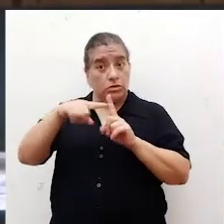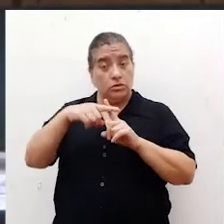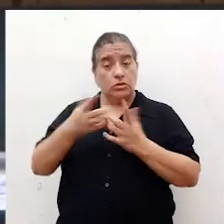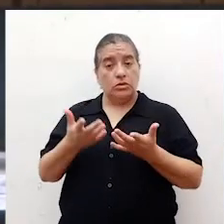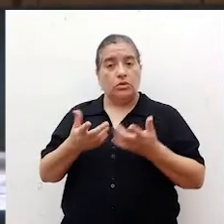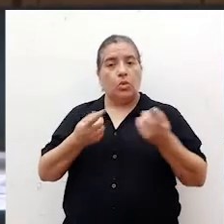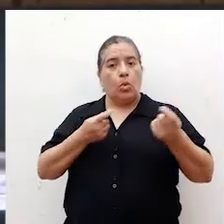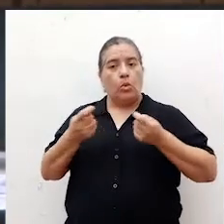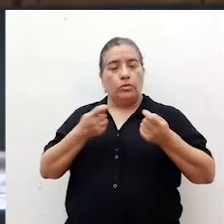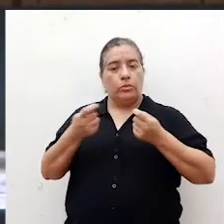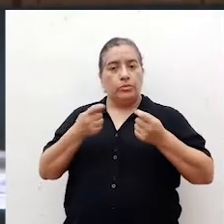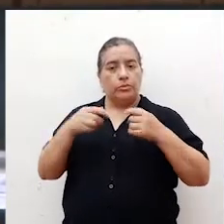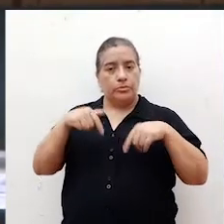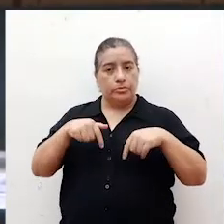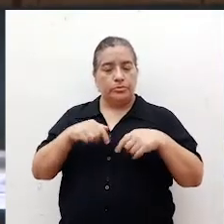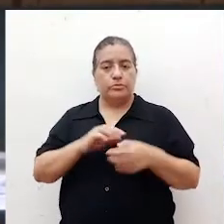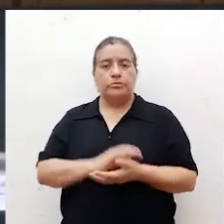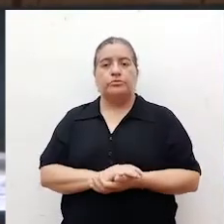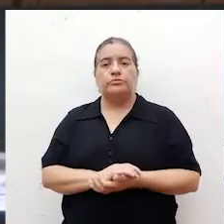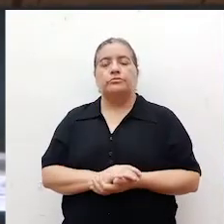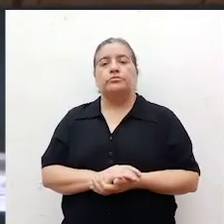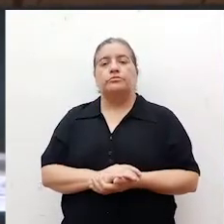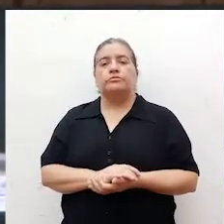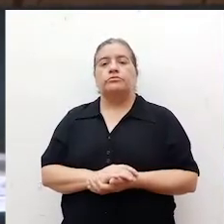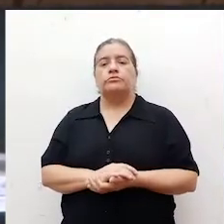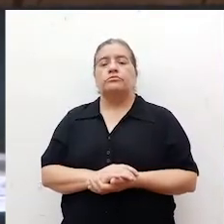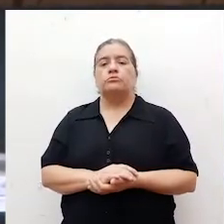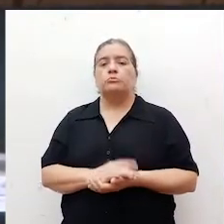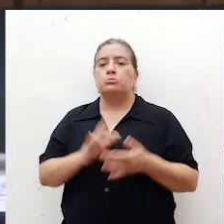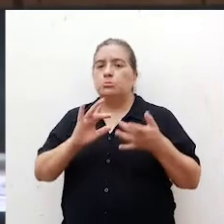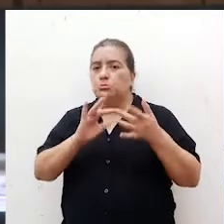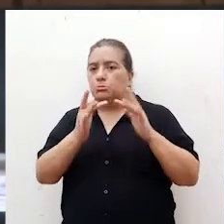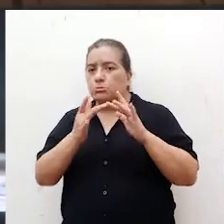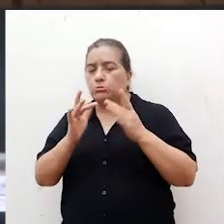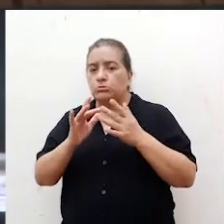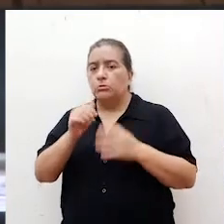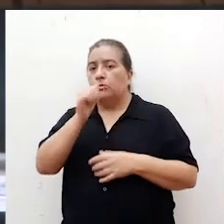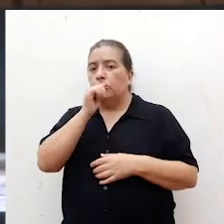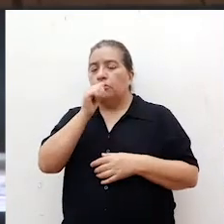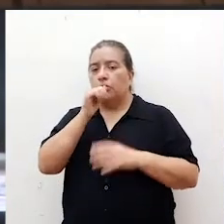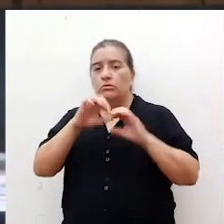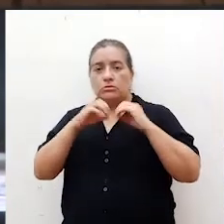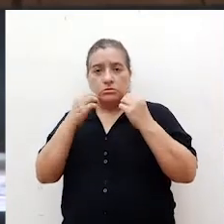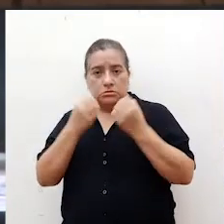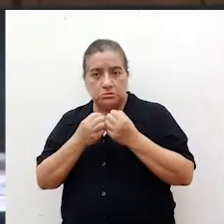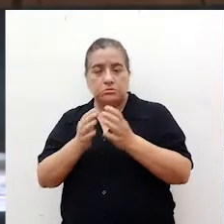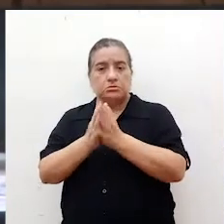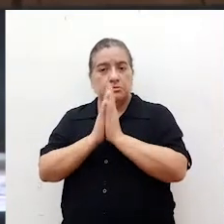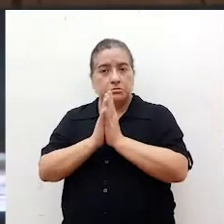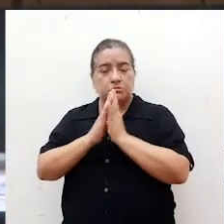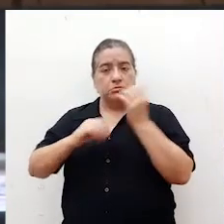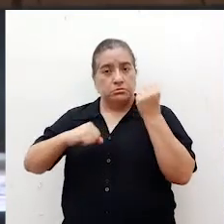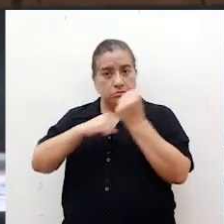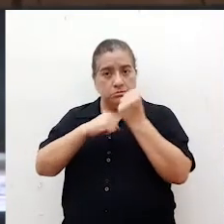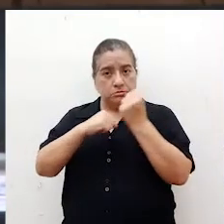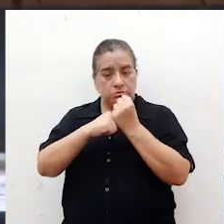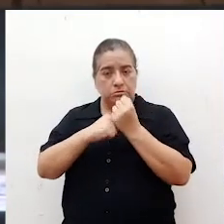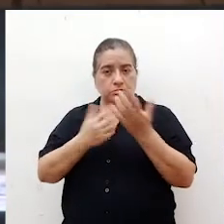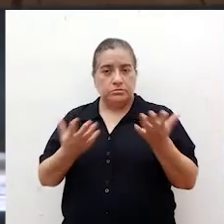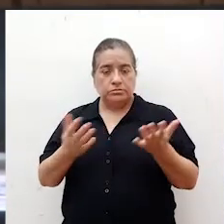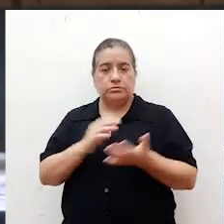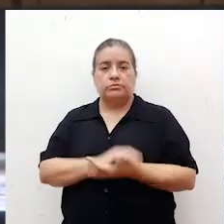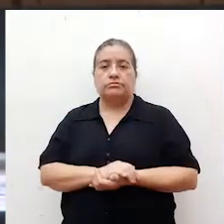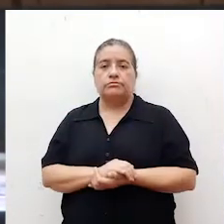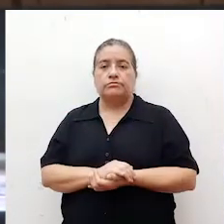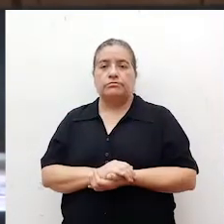manos de la Fiscalía, como dije, ya está en manos de la Policía. Nosotros simplemente haremos el seguimiento. Los primeros días de enero la Policía